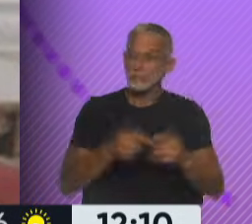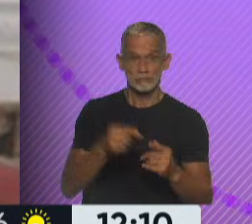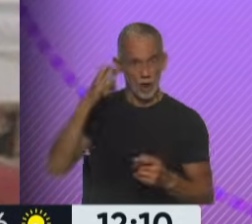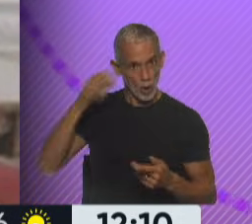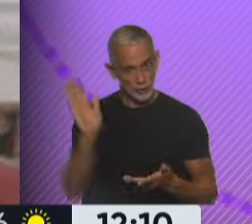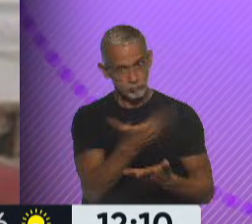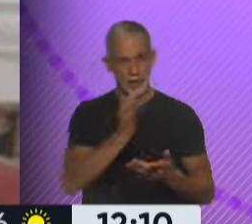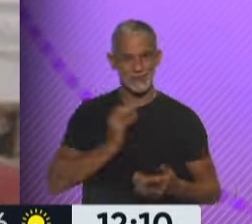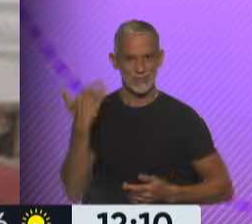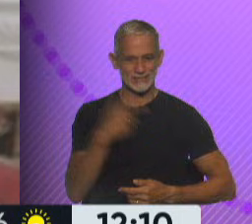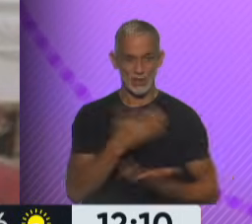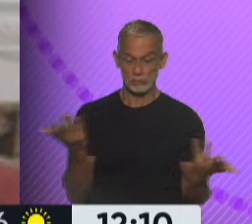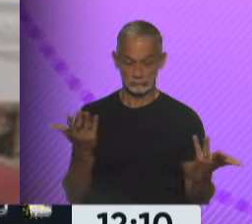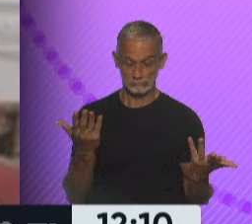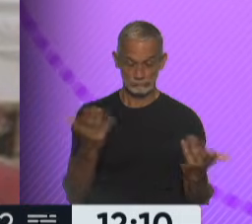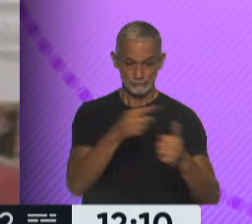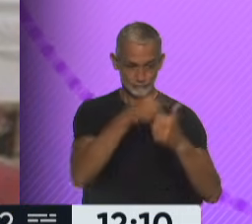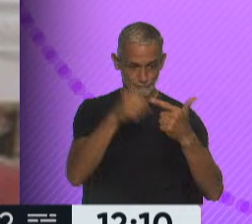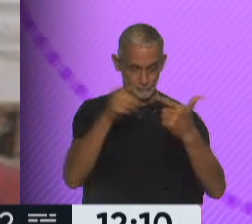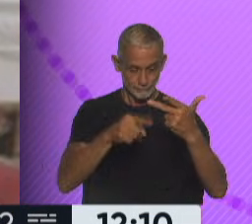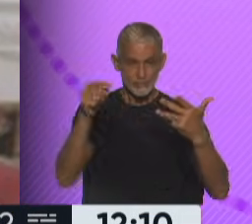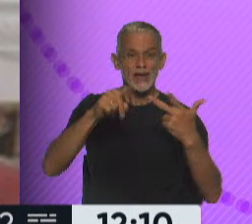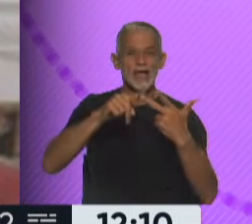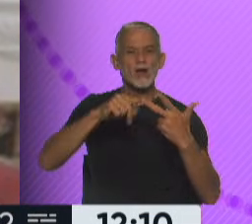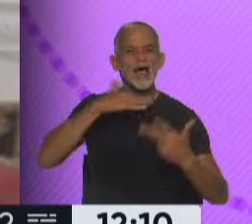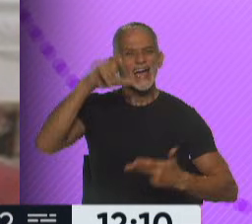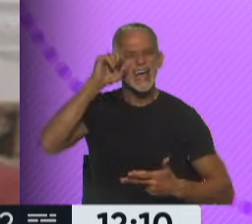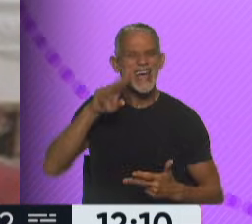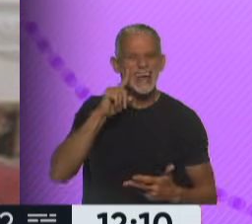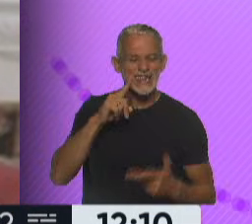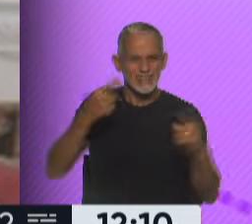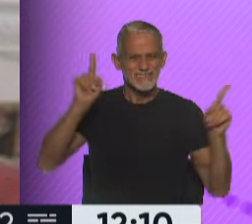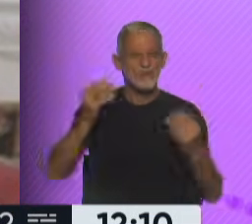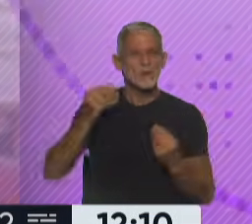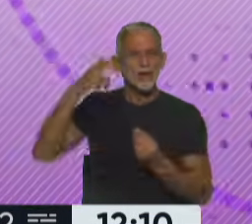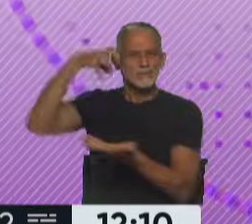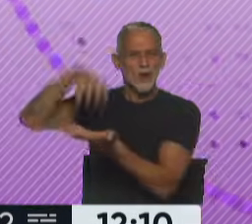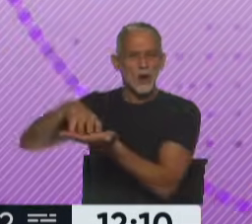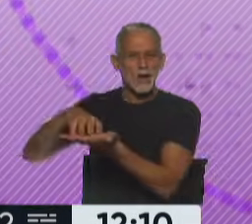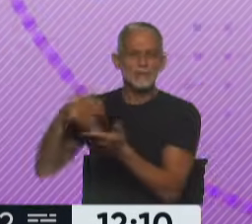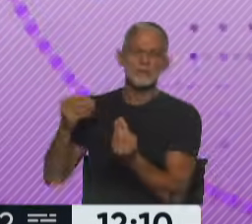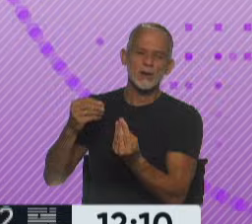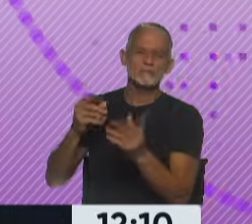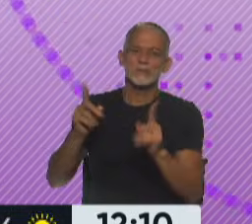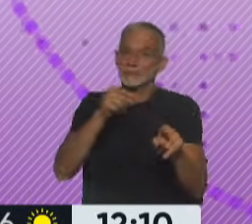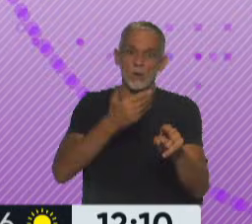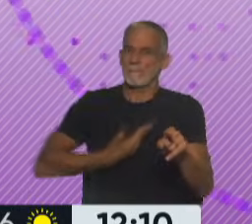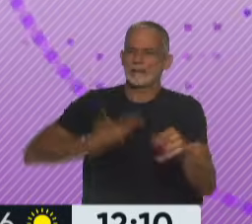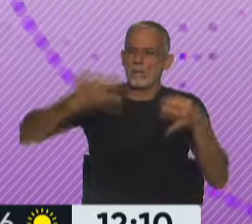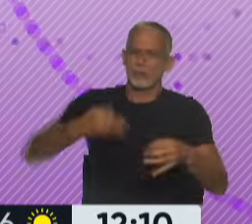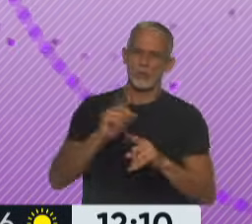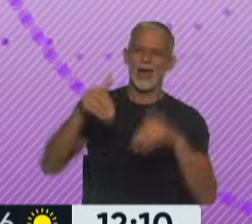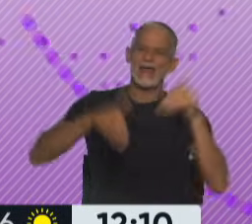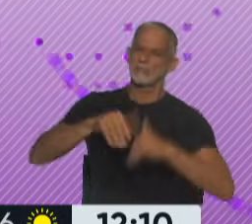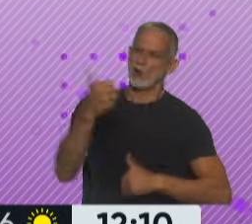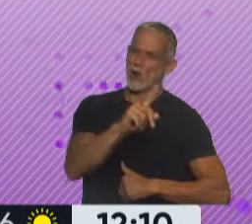año pasado por incapacidad moral, y ahora José Gerí, que si se quiere lo distinto es que fue por una moción de censura porque no la reconocían como el título